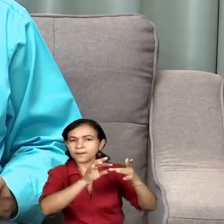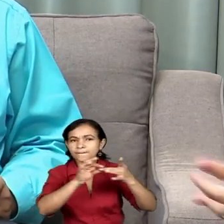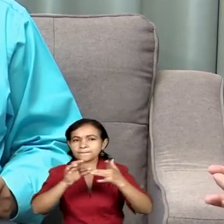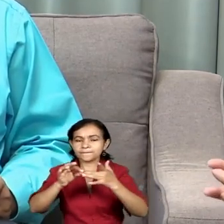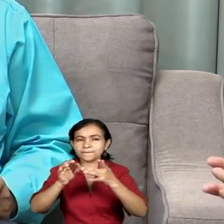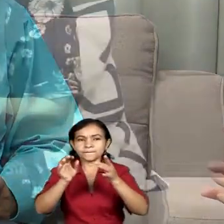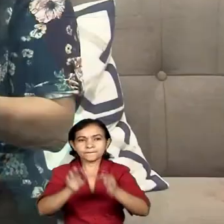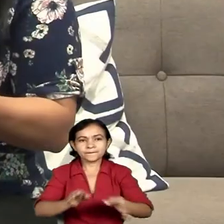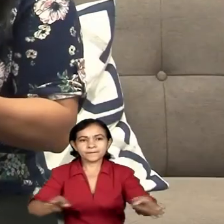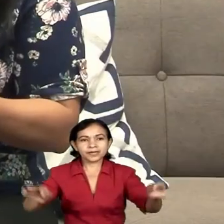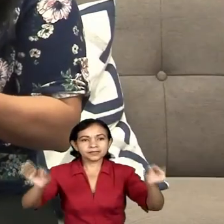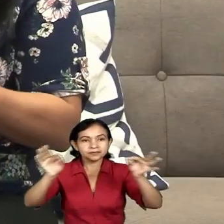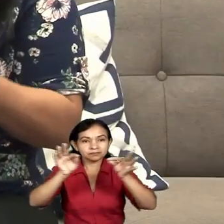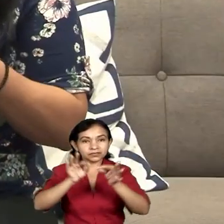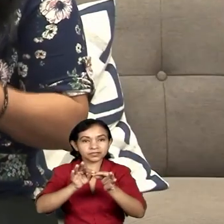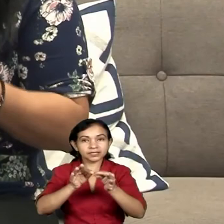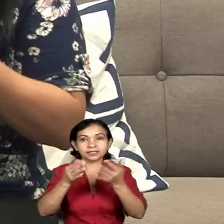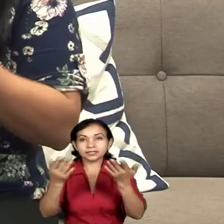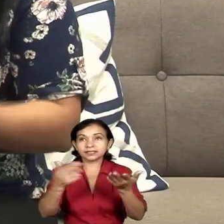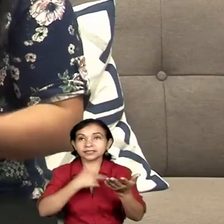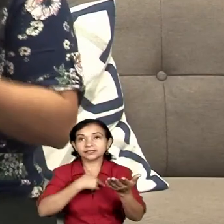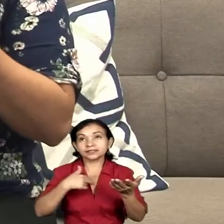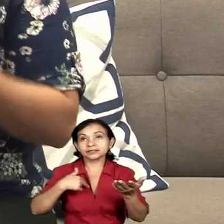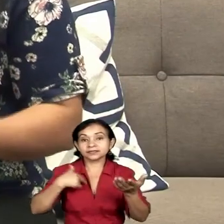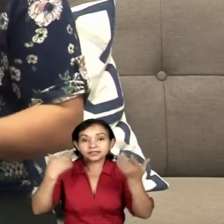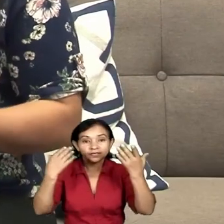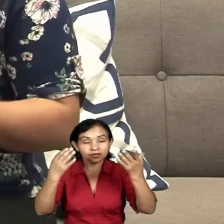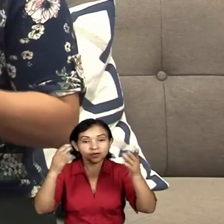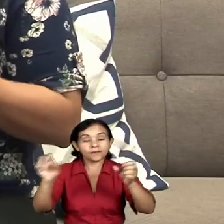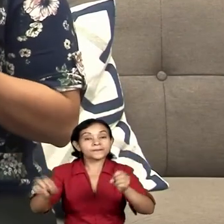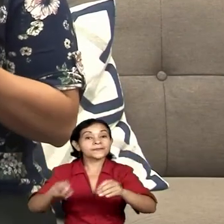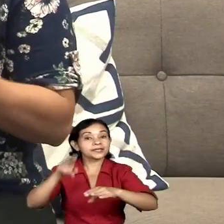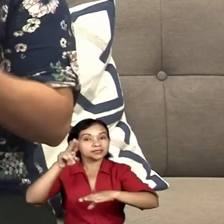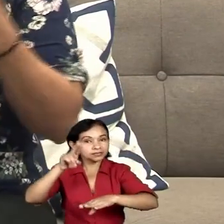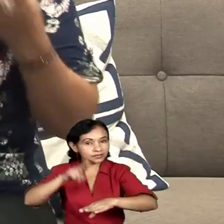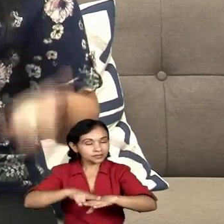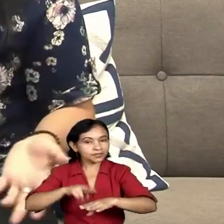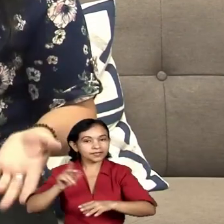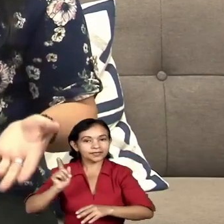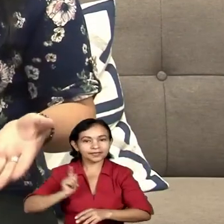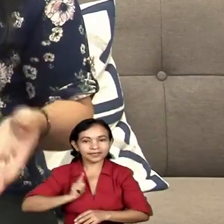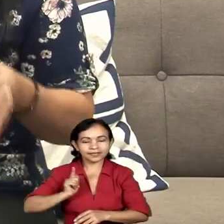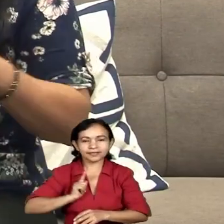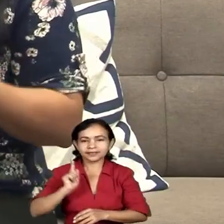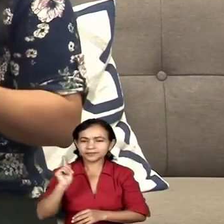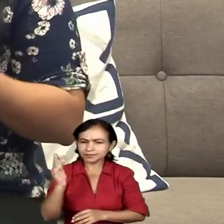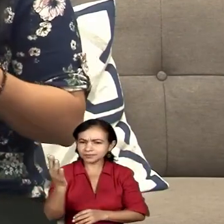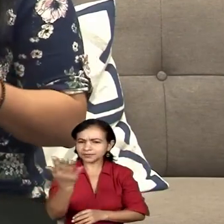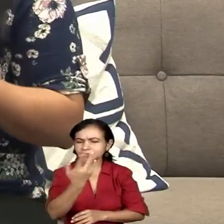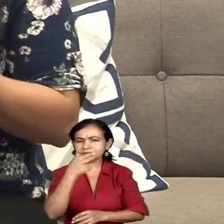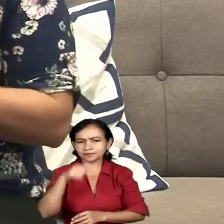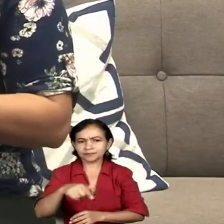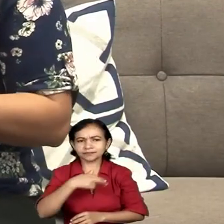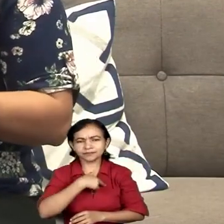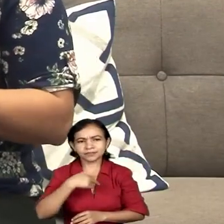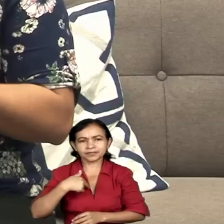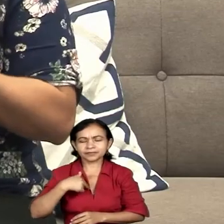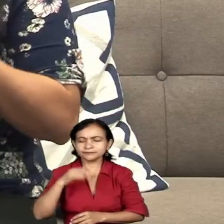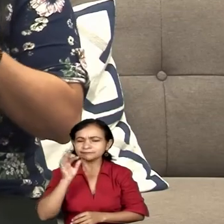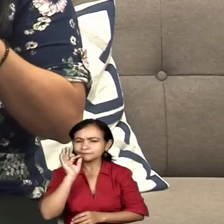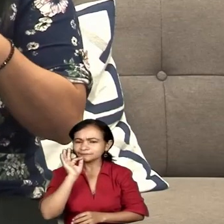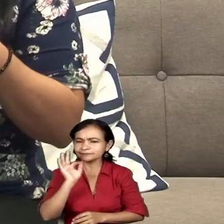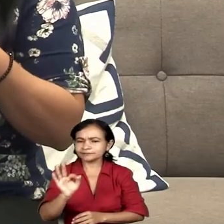lo principal de eso es que sean productos nacionales, que tenés todo acá para poder preparar un rico